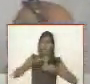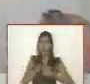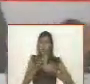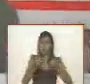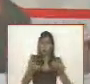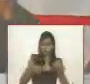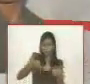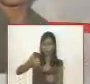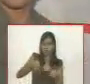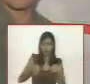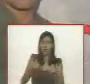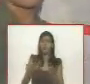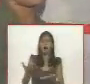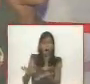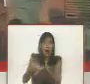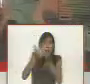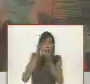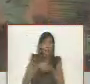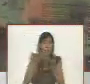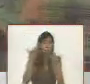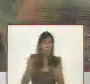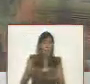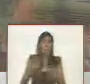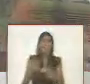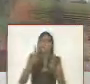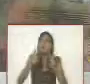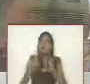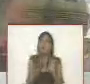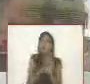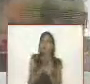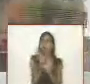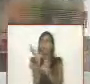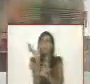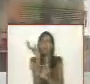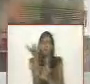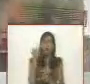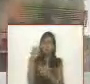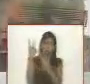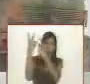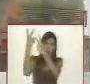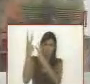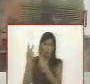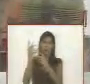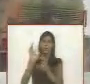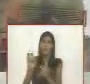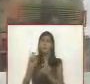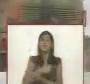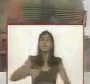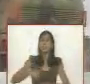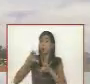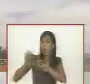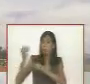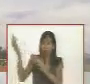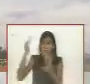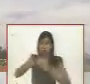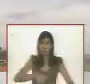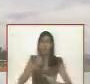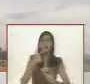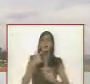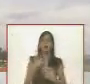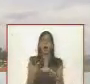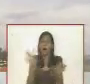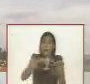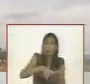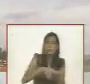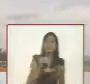una importante ayuda, los nuevos radares chinos JLY-1, los cuales están adscritos al Comando de Operaciones